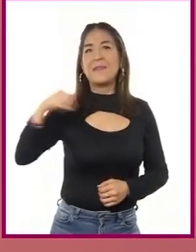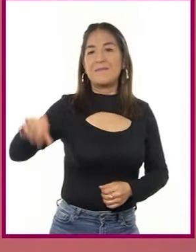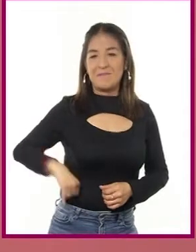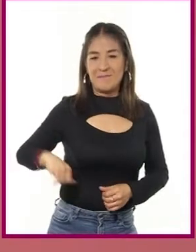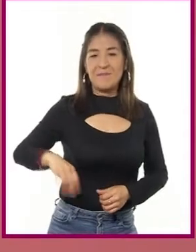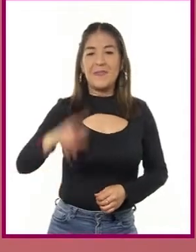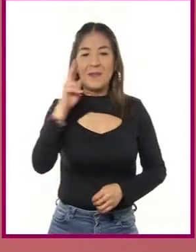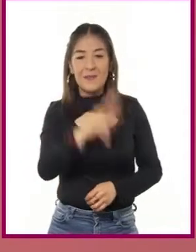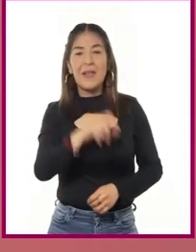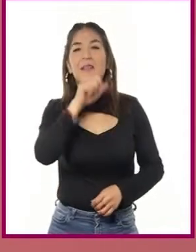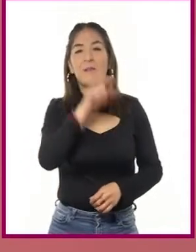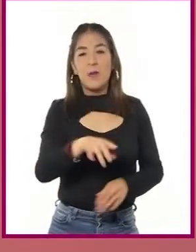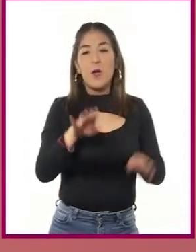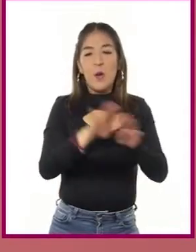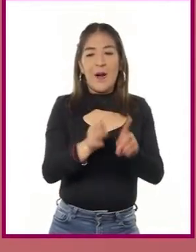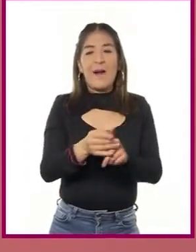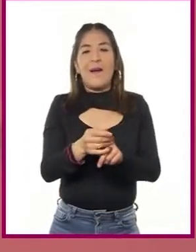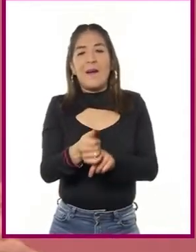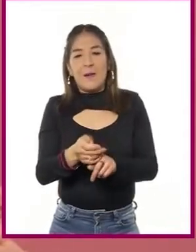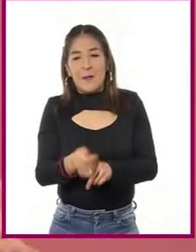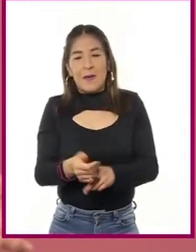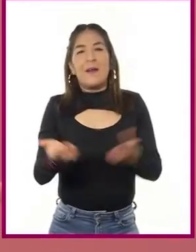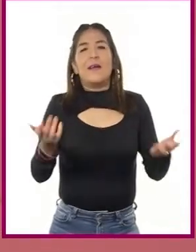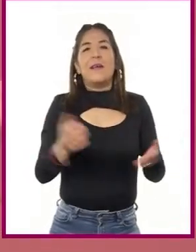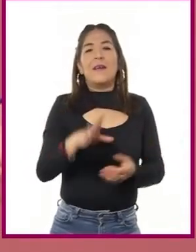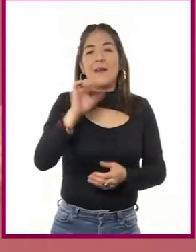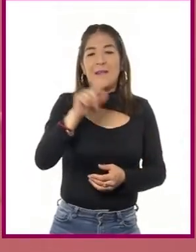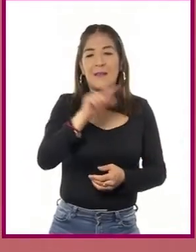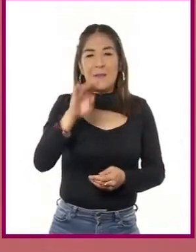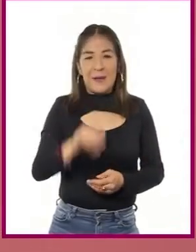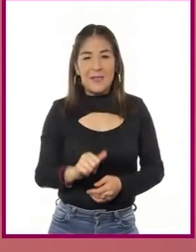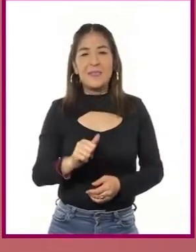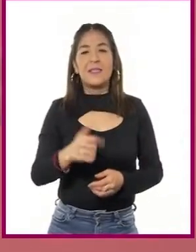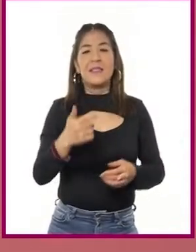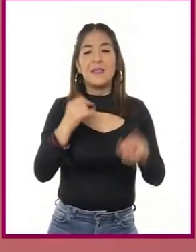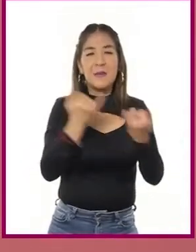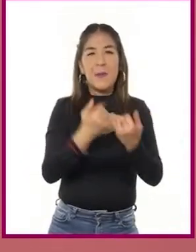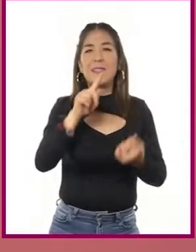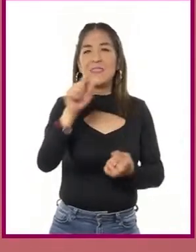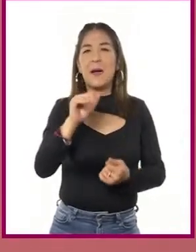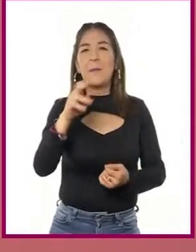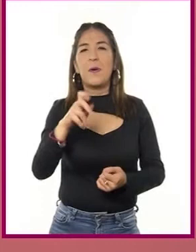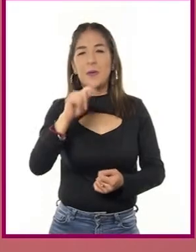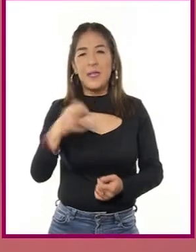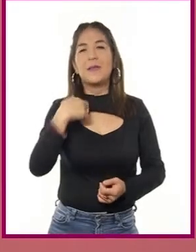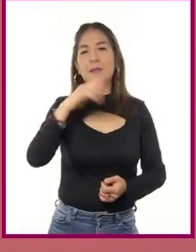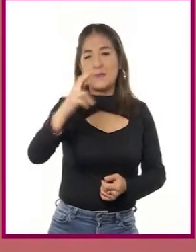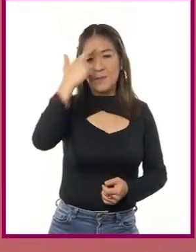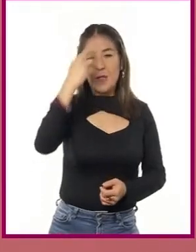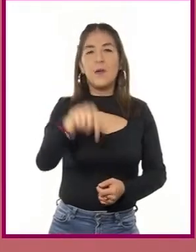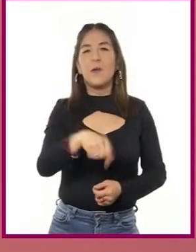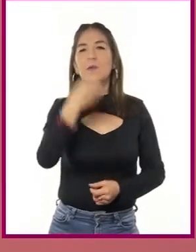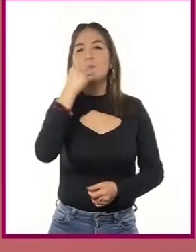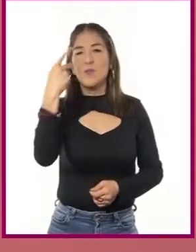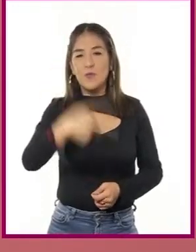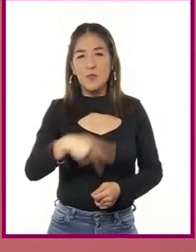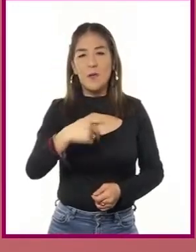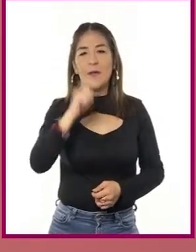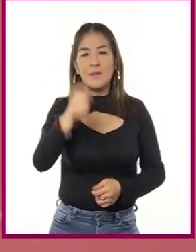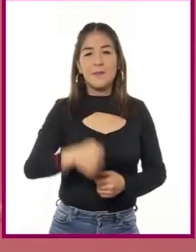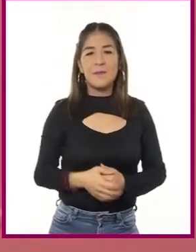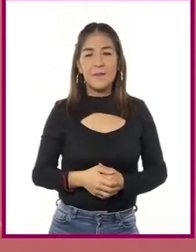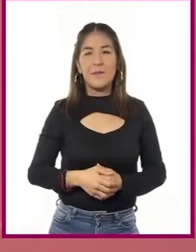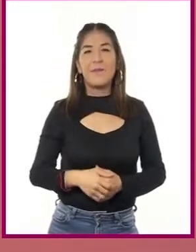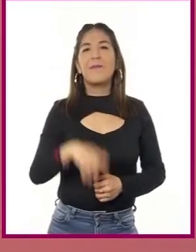interesante, pues además de los cacahuates, semillas de calabaza y zapote, recordé otros alimentos autóctonos como